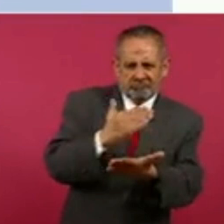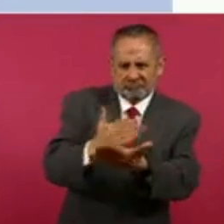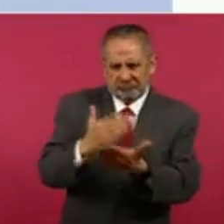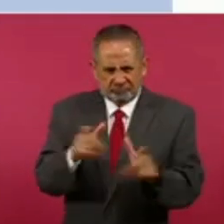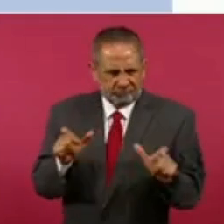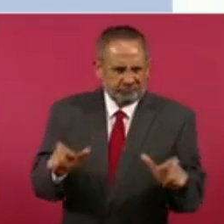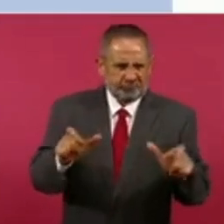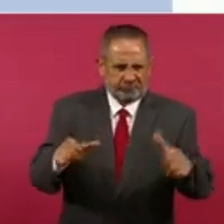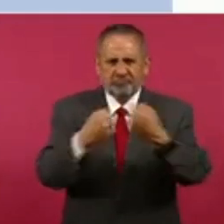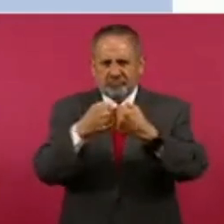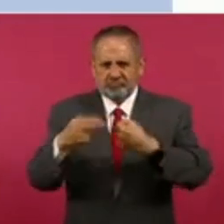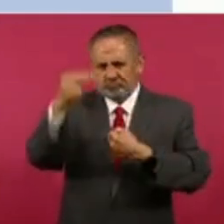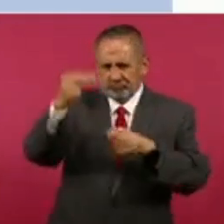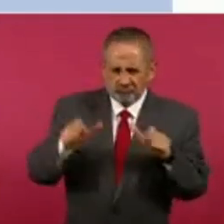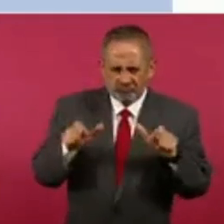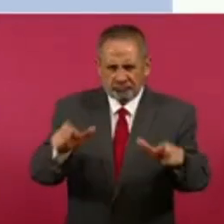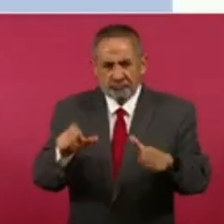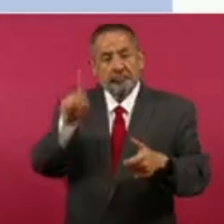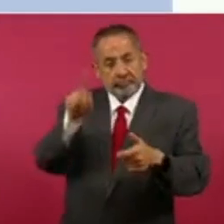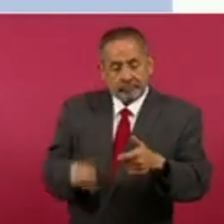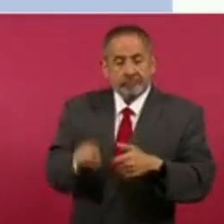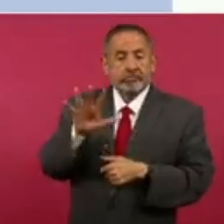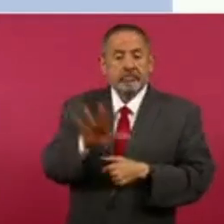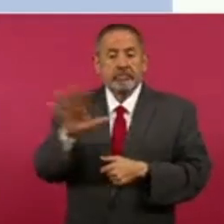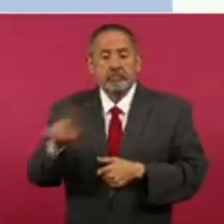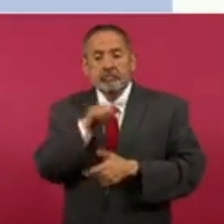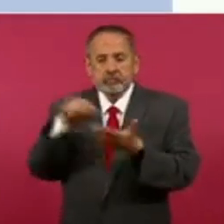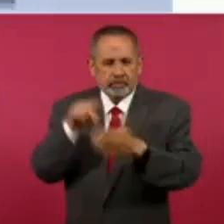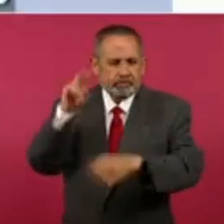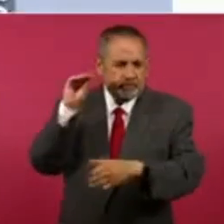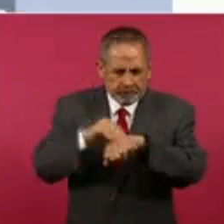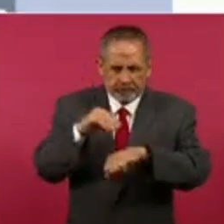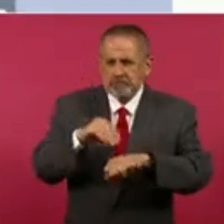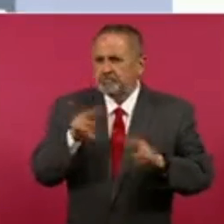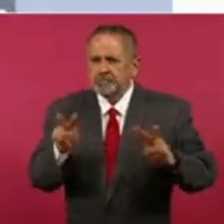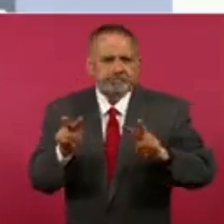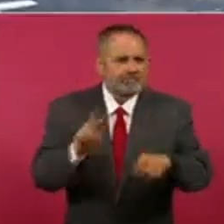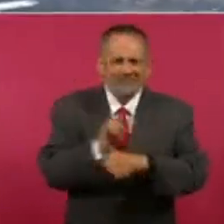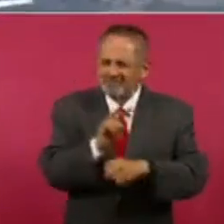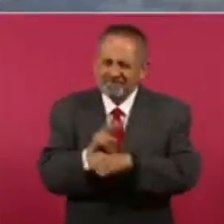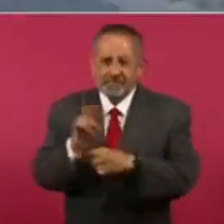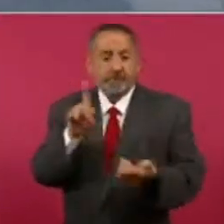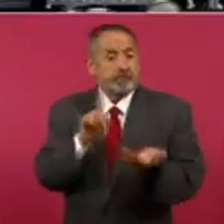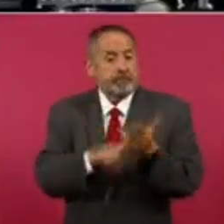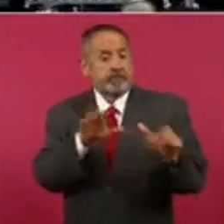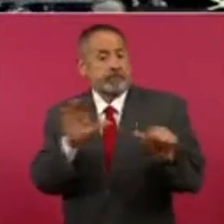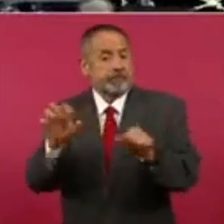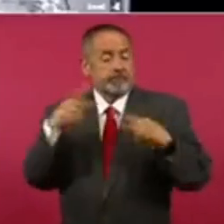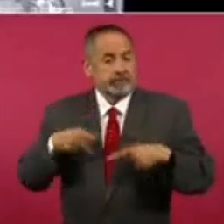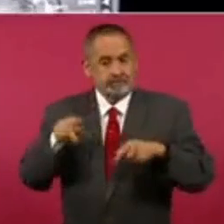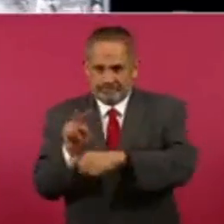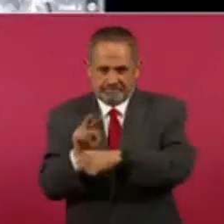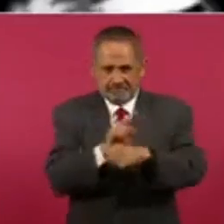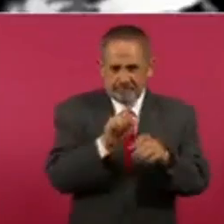solamente en la frontera norte, estableciendo 55 puestos militares de seguridad, con más de 1.600 elementos. Por otra parte, para la protección